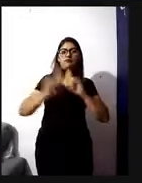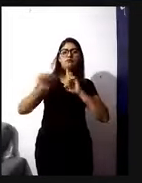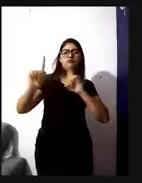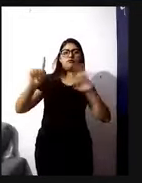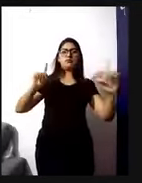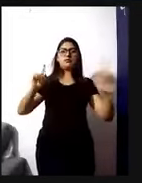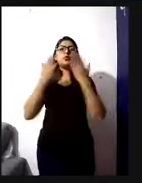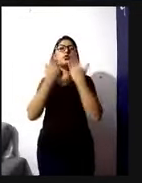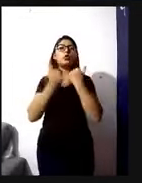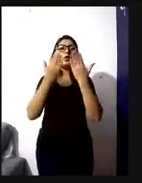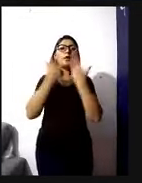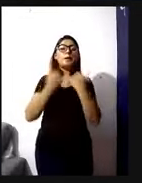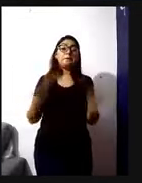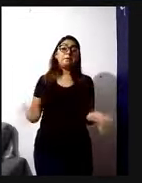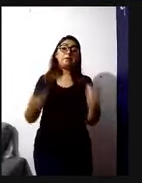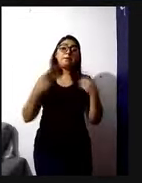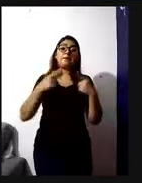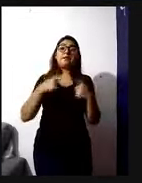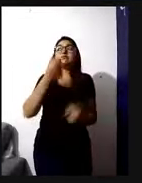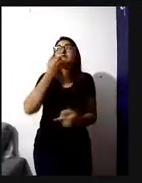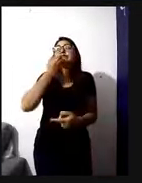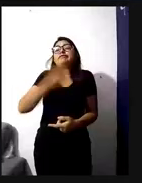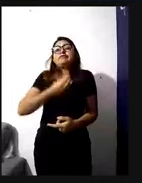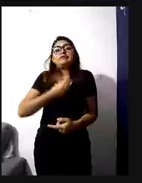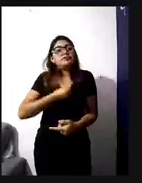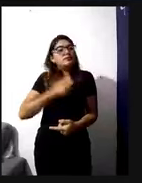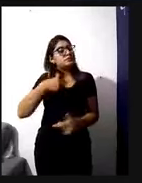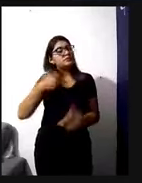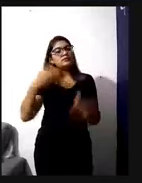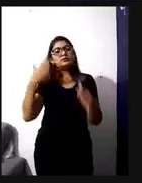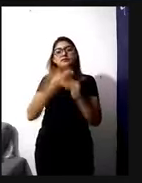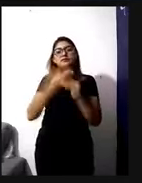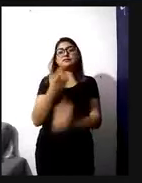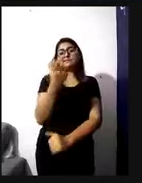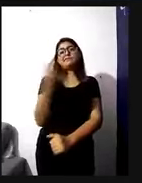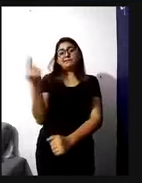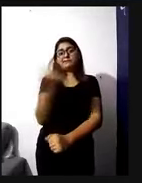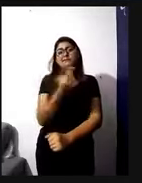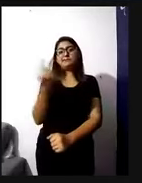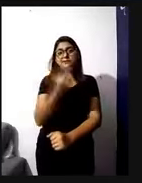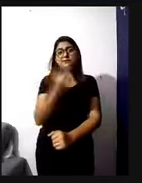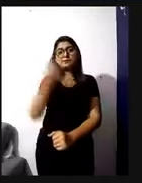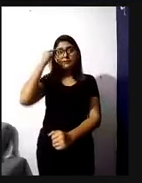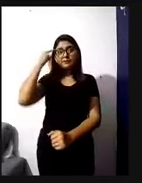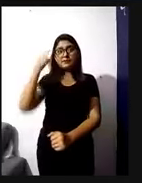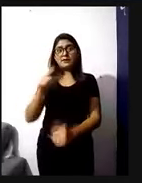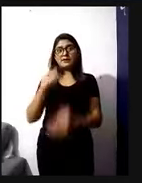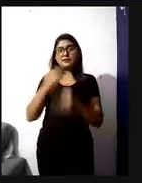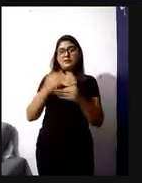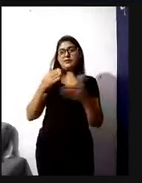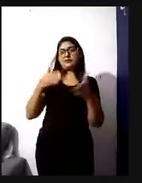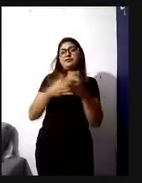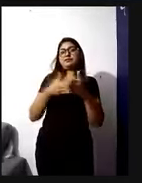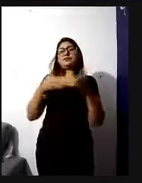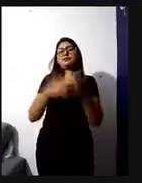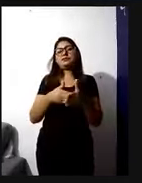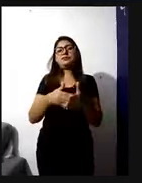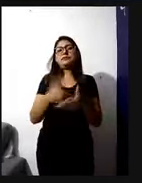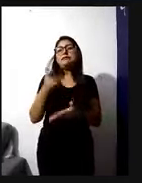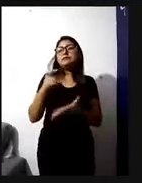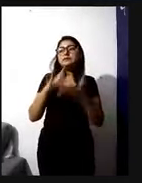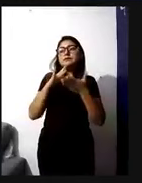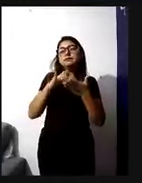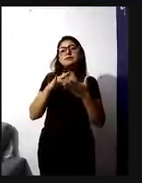porque al final del día es un recurso que necesitan para vivir, ¿no? Para salir de este bache que estamos pasando,